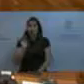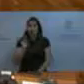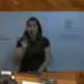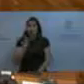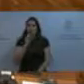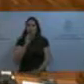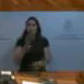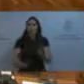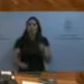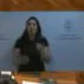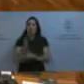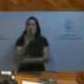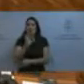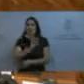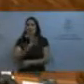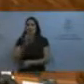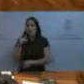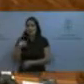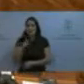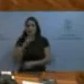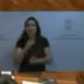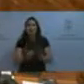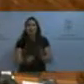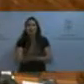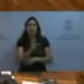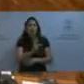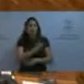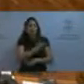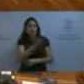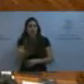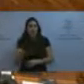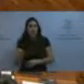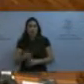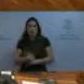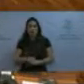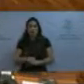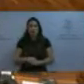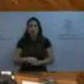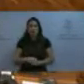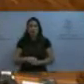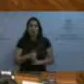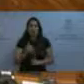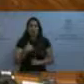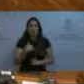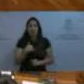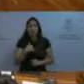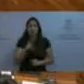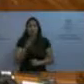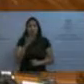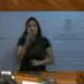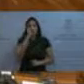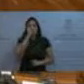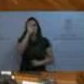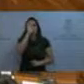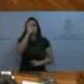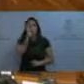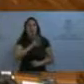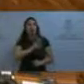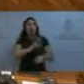Buenos días, señor presidente. Buenos días, señorías. Veo un poco sorprendido que la señora consejera de